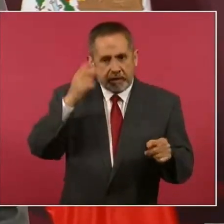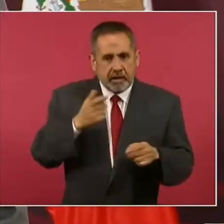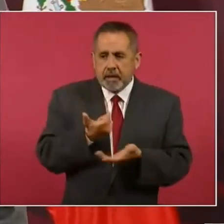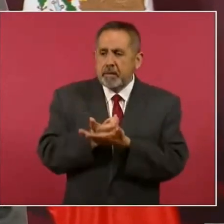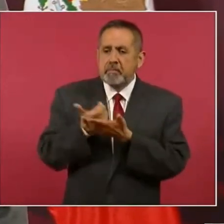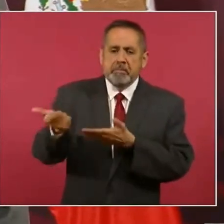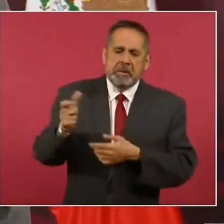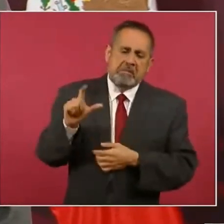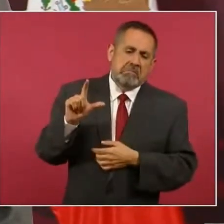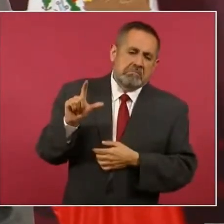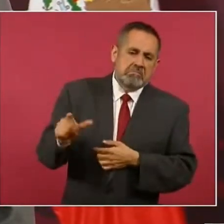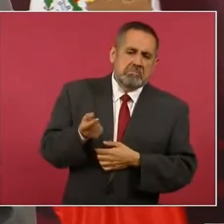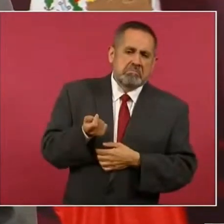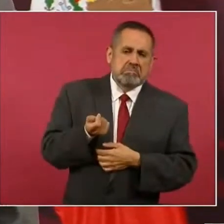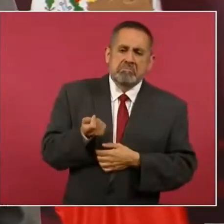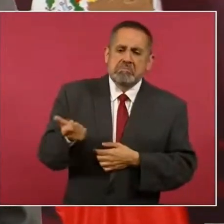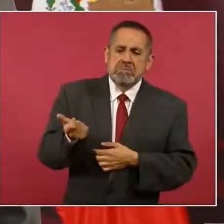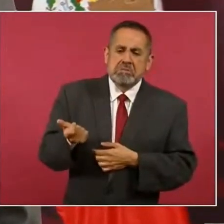salarios